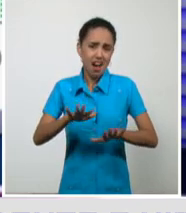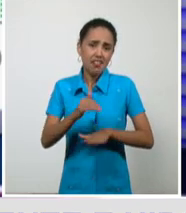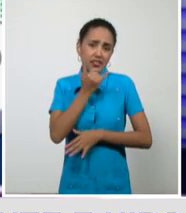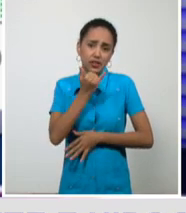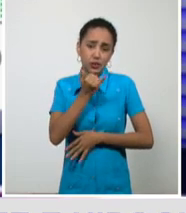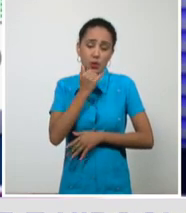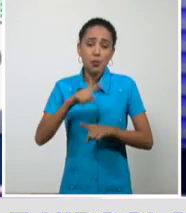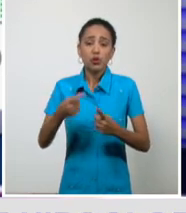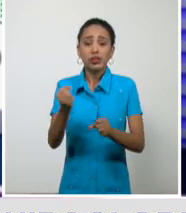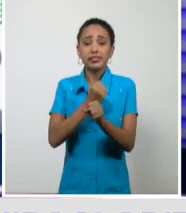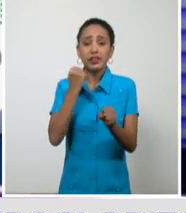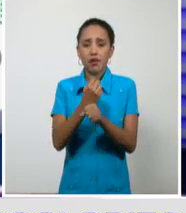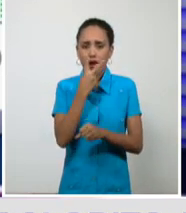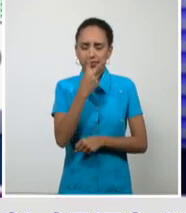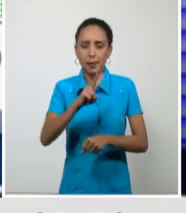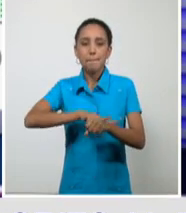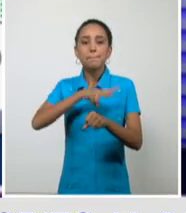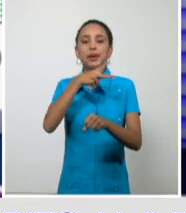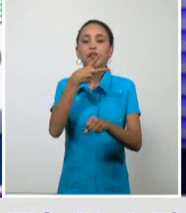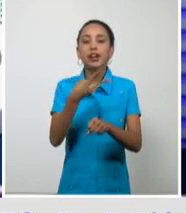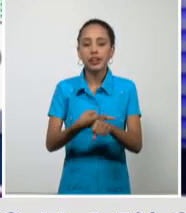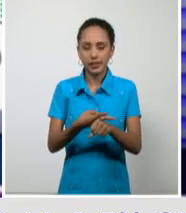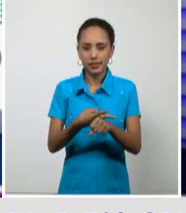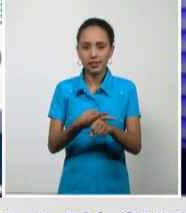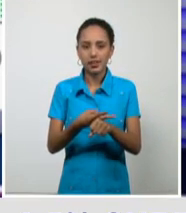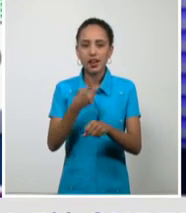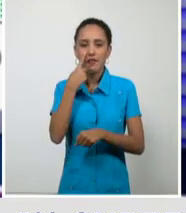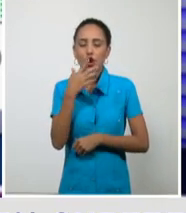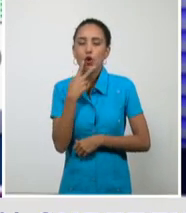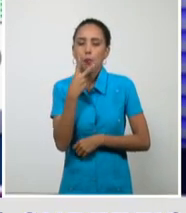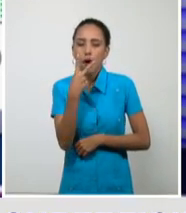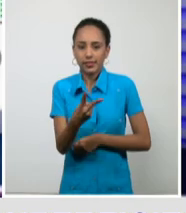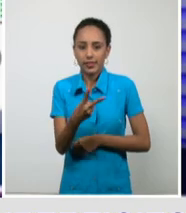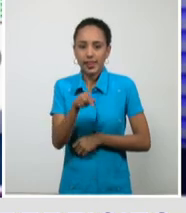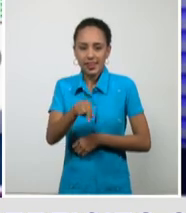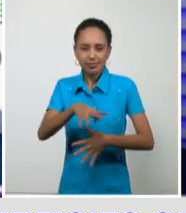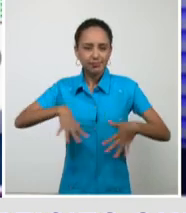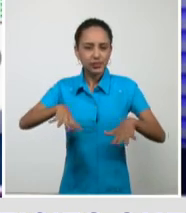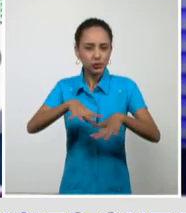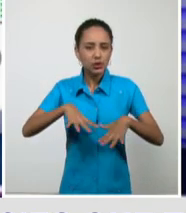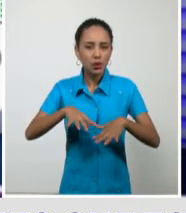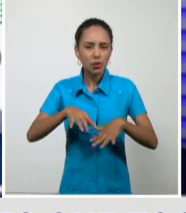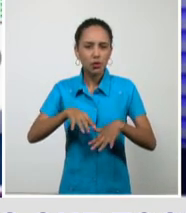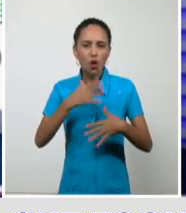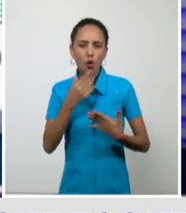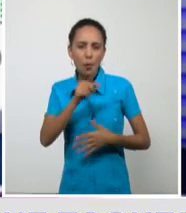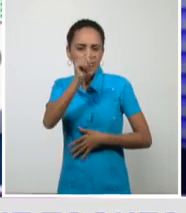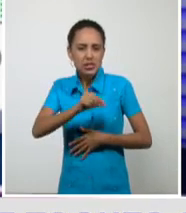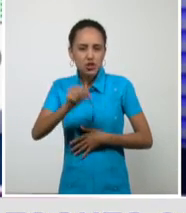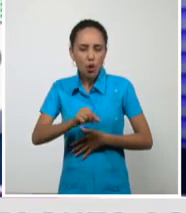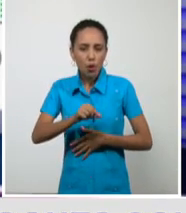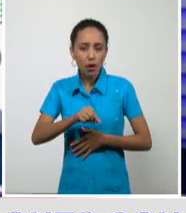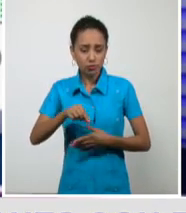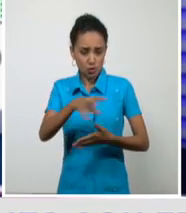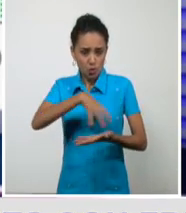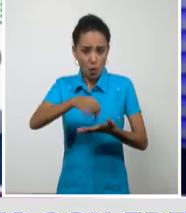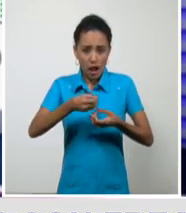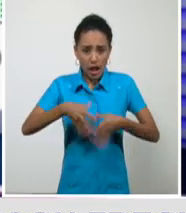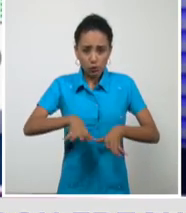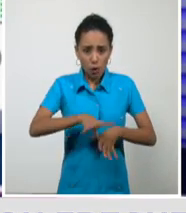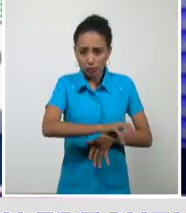dirigido a la prevención y al enfrentamiento de estas cadenas que transportan las especies desde las áreas naturales,